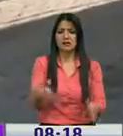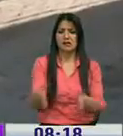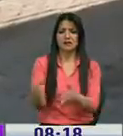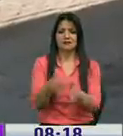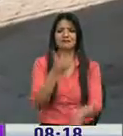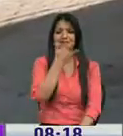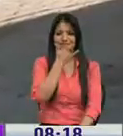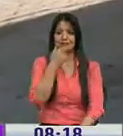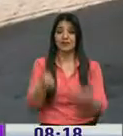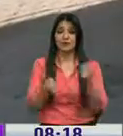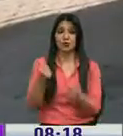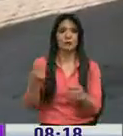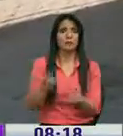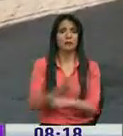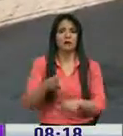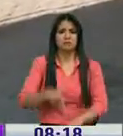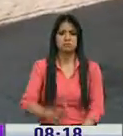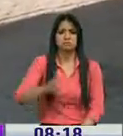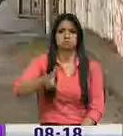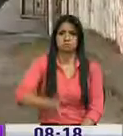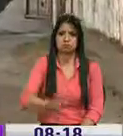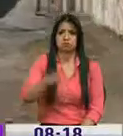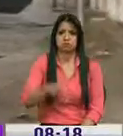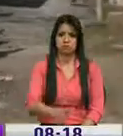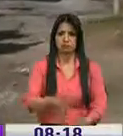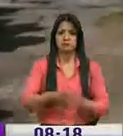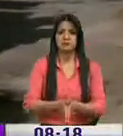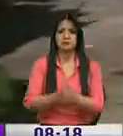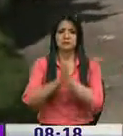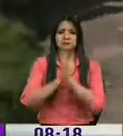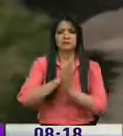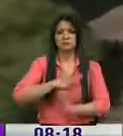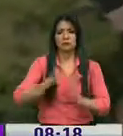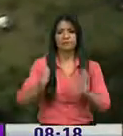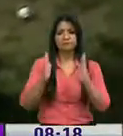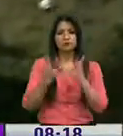los vehículos, las personas igual. Piden que se les dé una solución urgente.